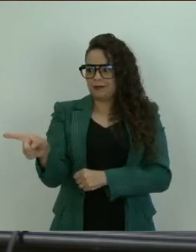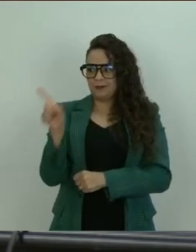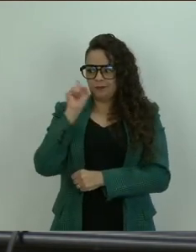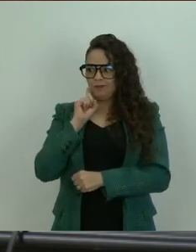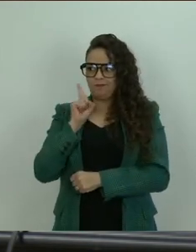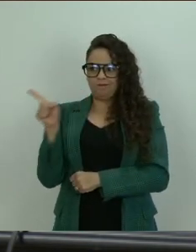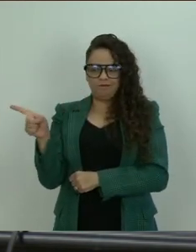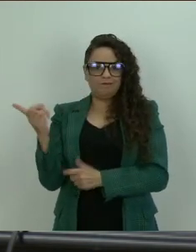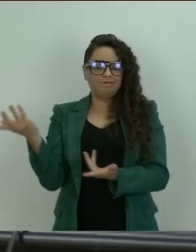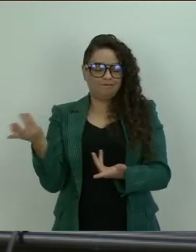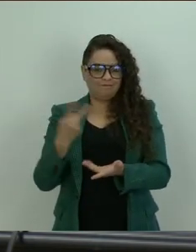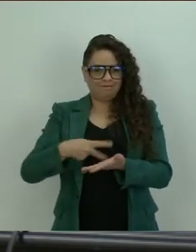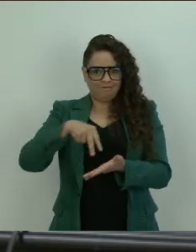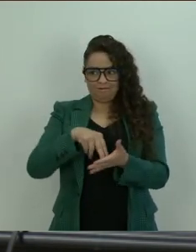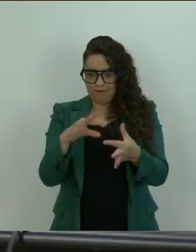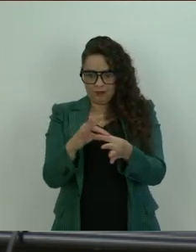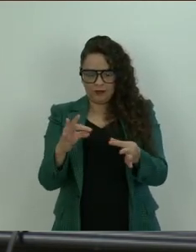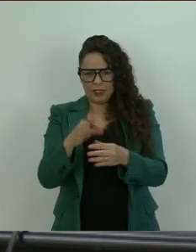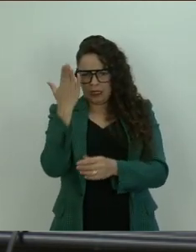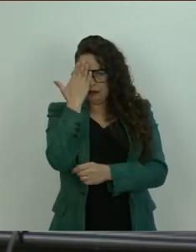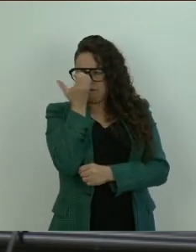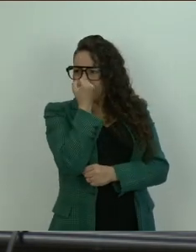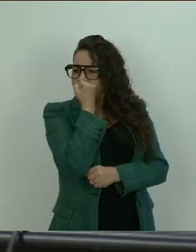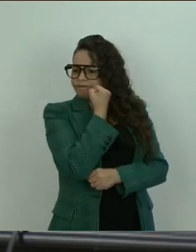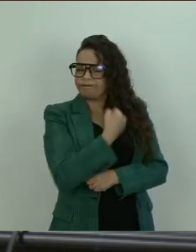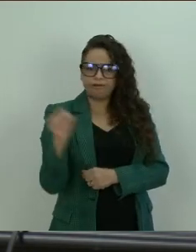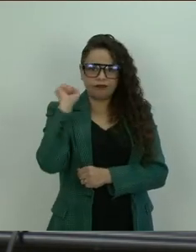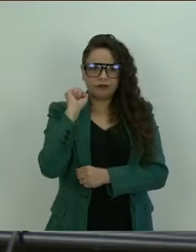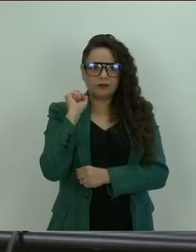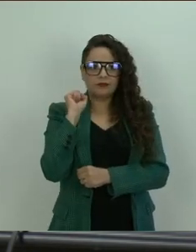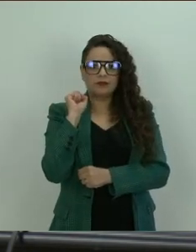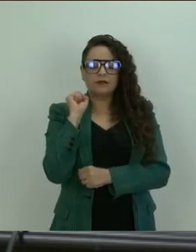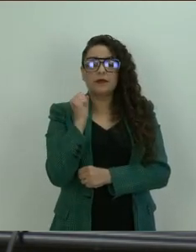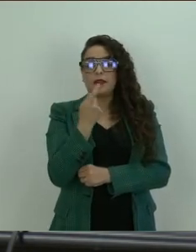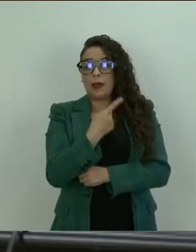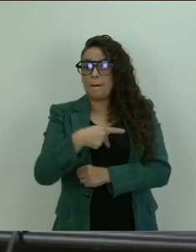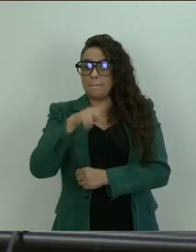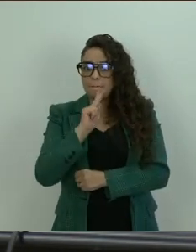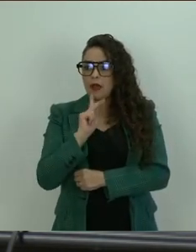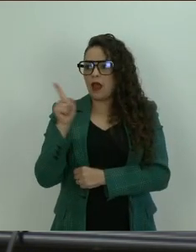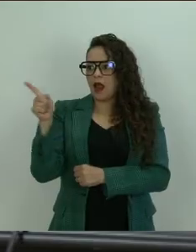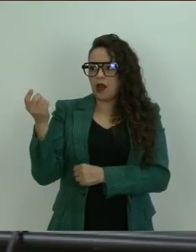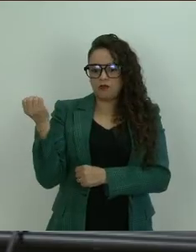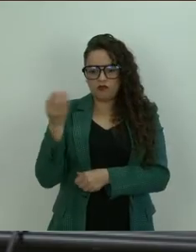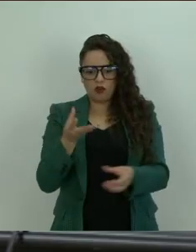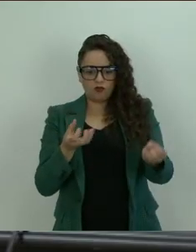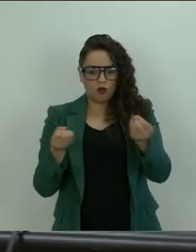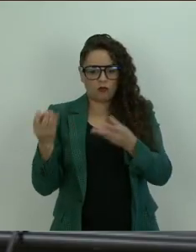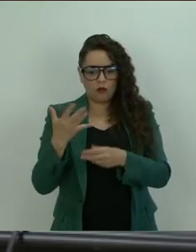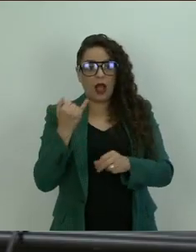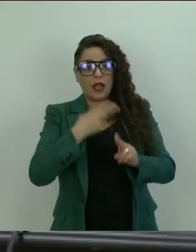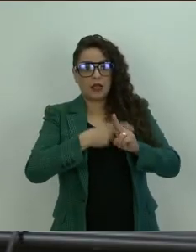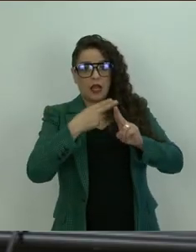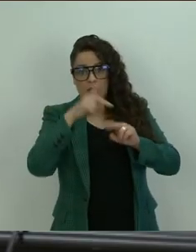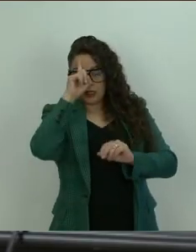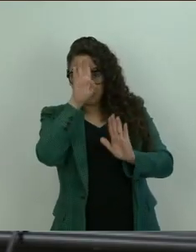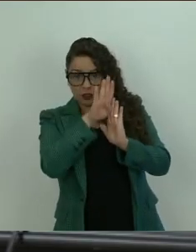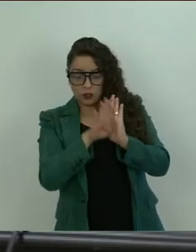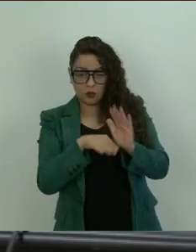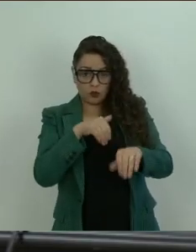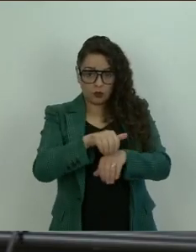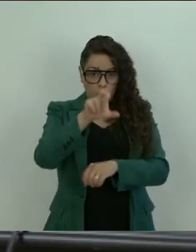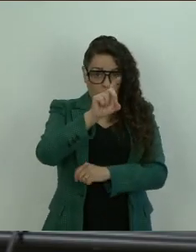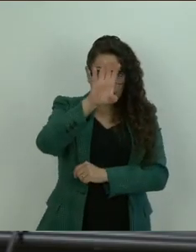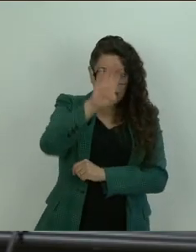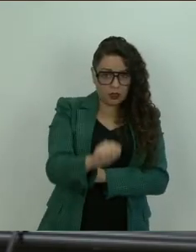nos resultan familiares como Tribunal Electoral, pero entre las aportaciones que nos hace la recomendación 39 está la